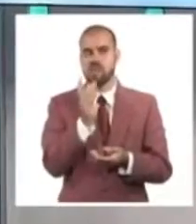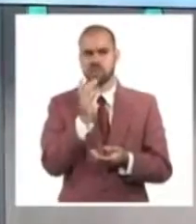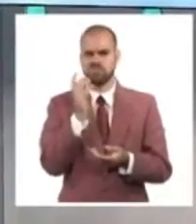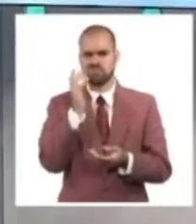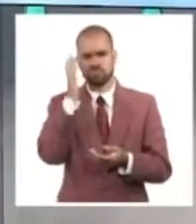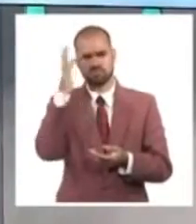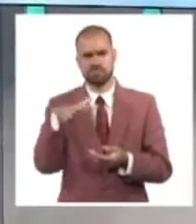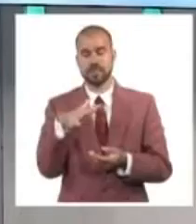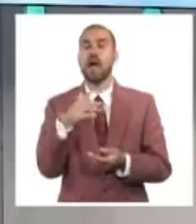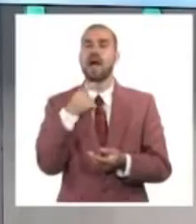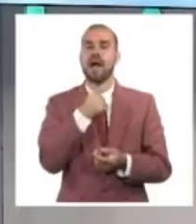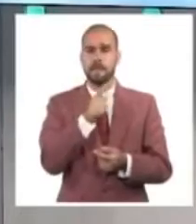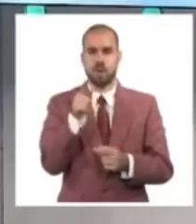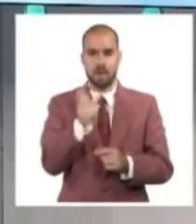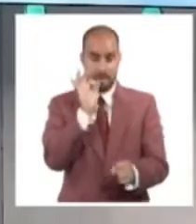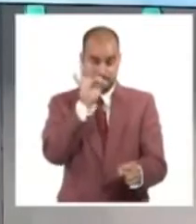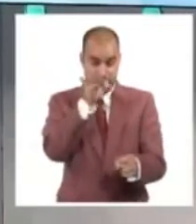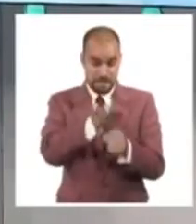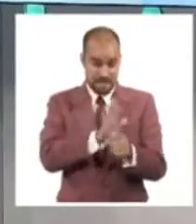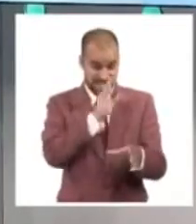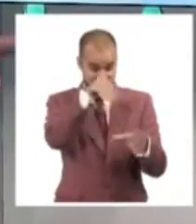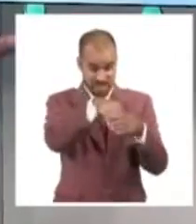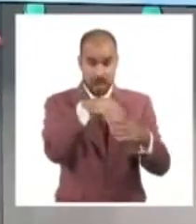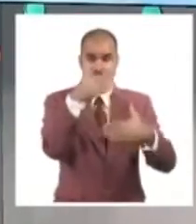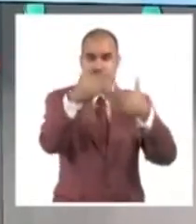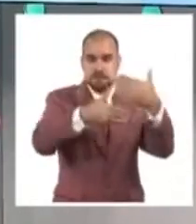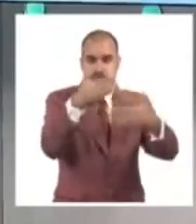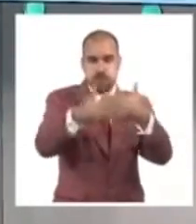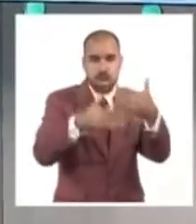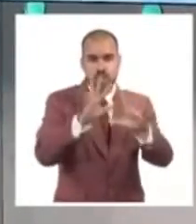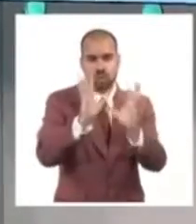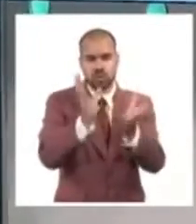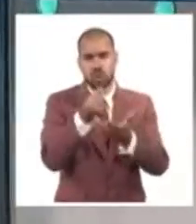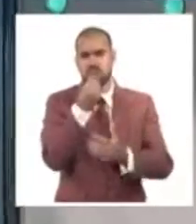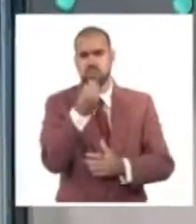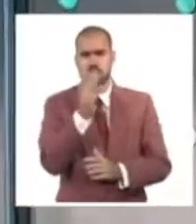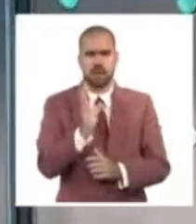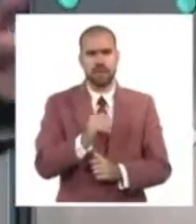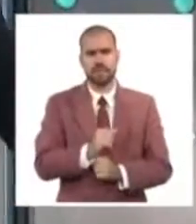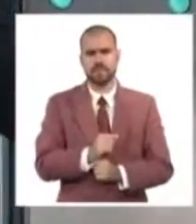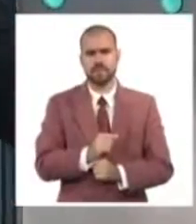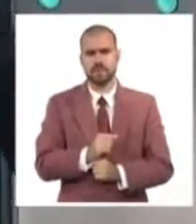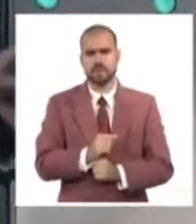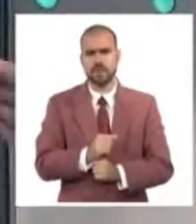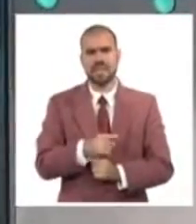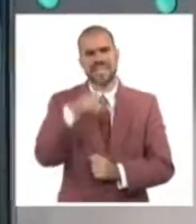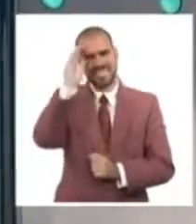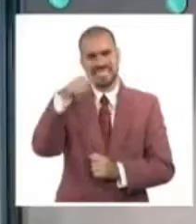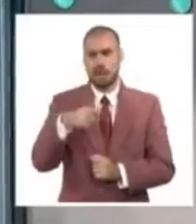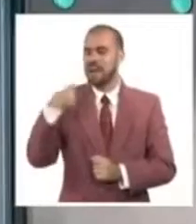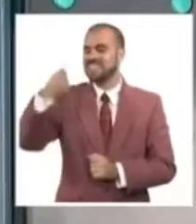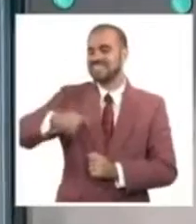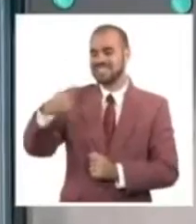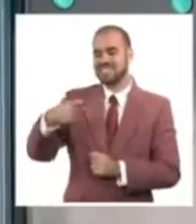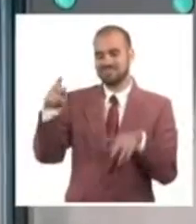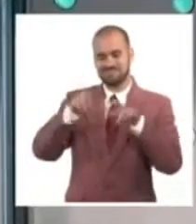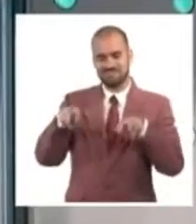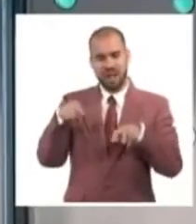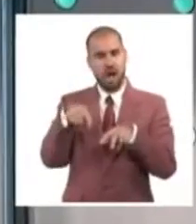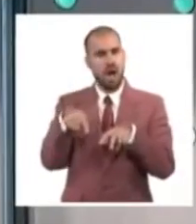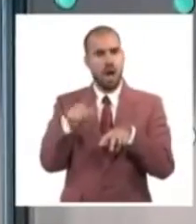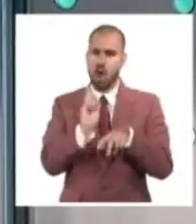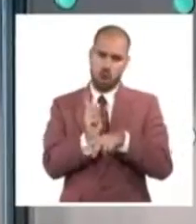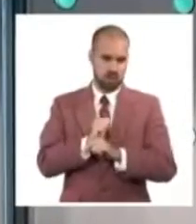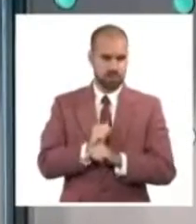llega, se introduce en un proceso, ya sea en sede administrativa, lo cual quiere decir que no es en un tribunal, pero también